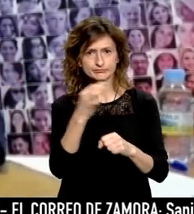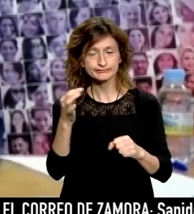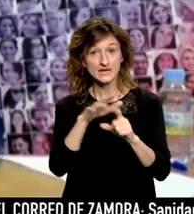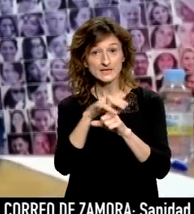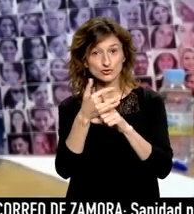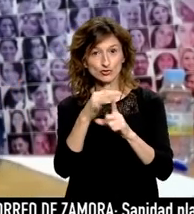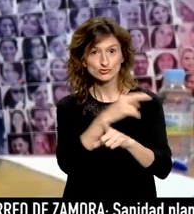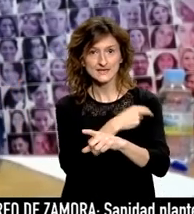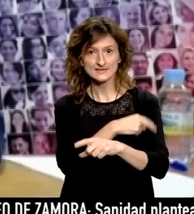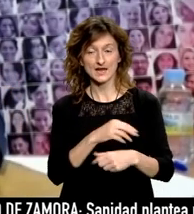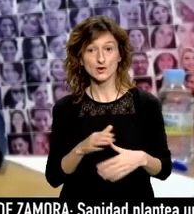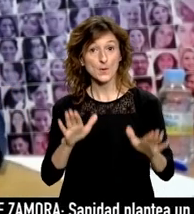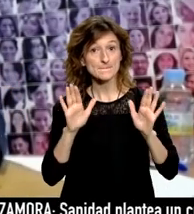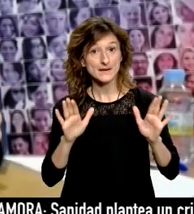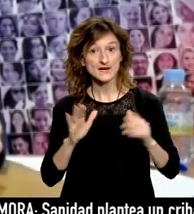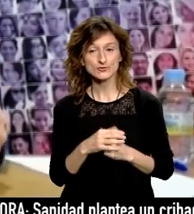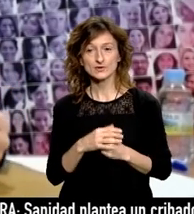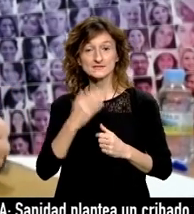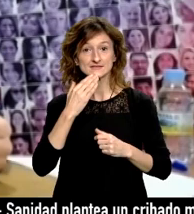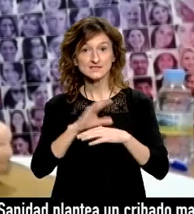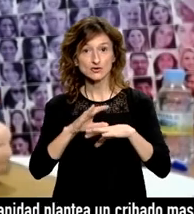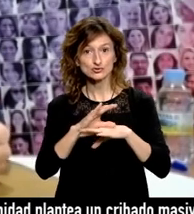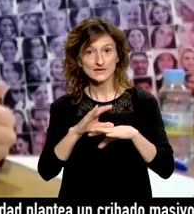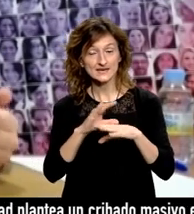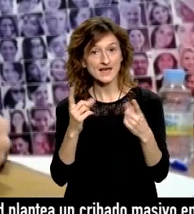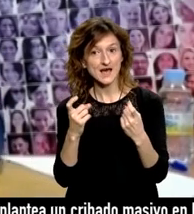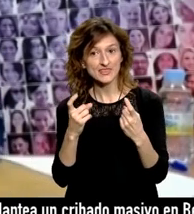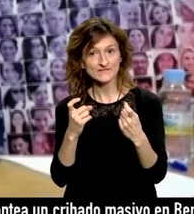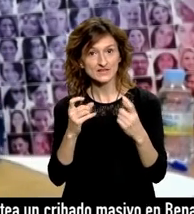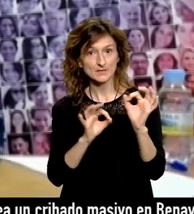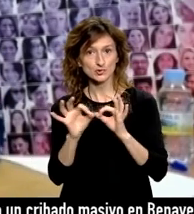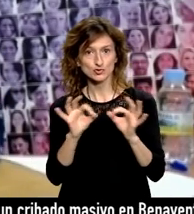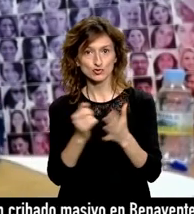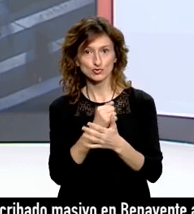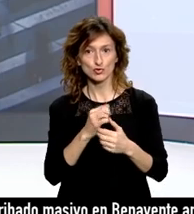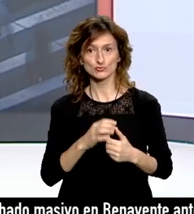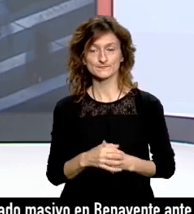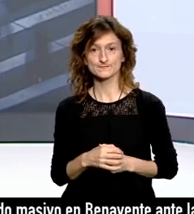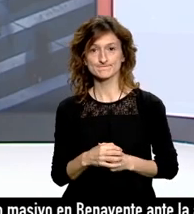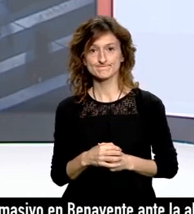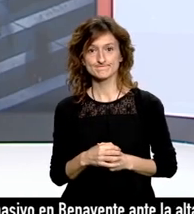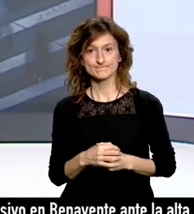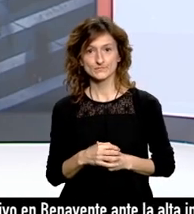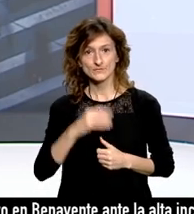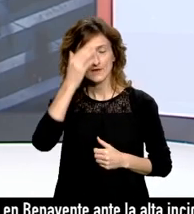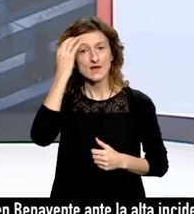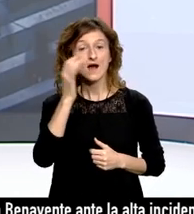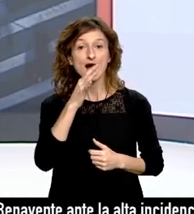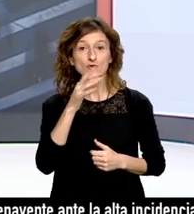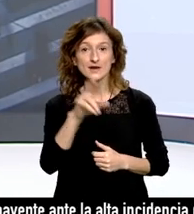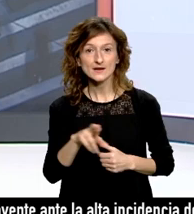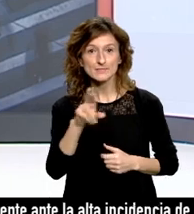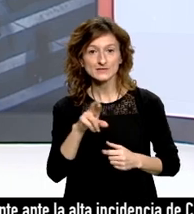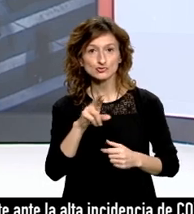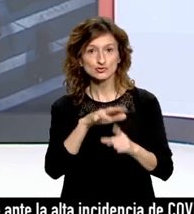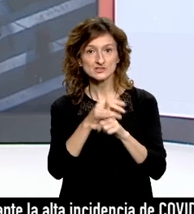en un entorno sanitario. Pero insisto, si la Consejería lo considera necesario y con todos los protocolos. Y un día más repasamos la situación